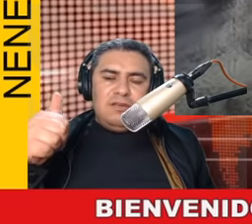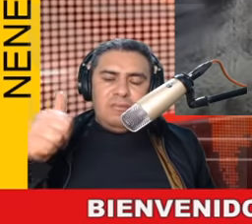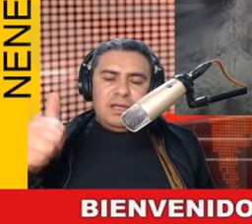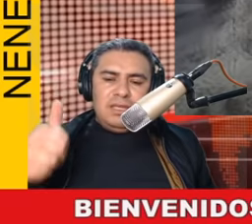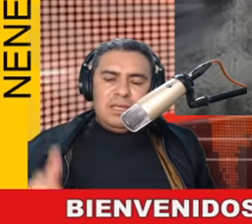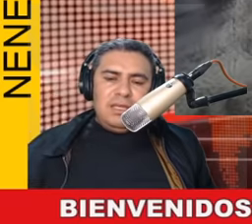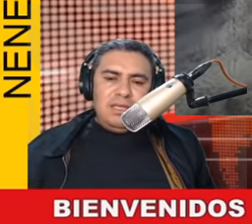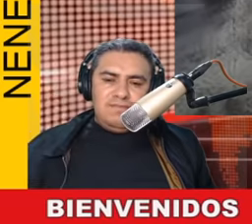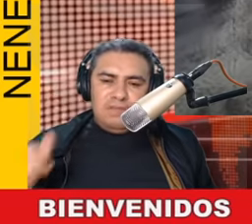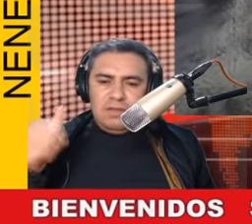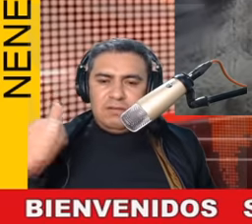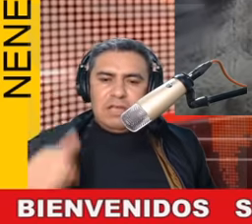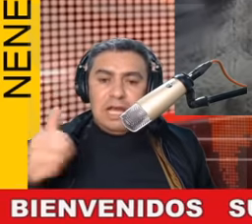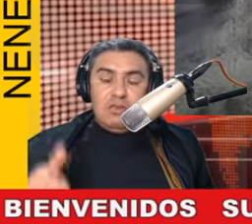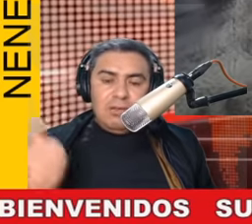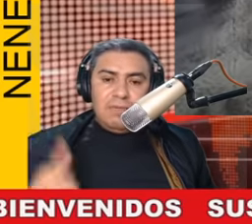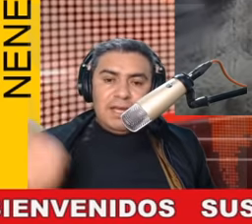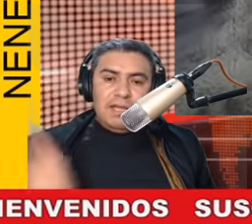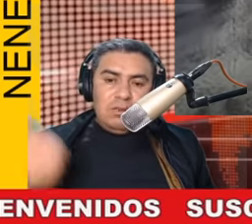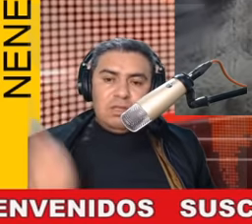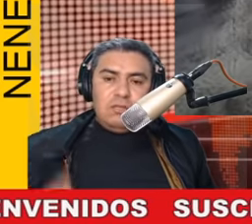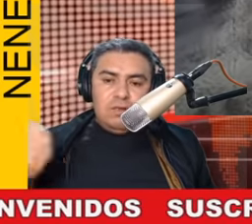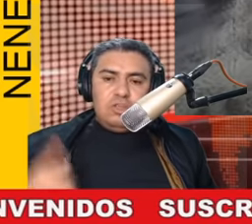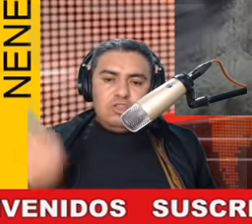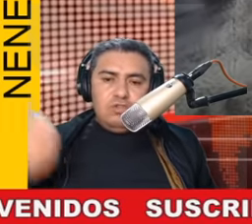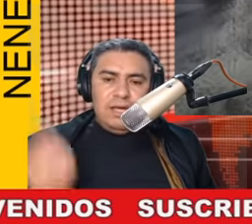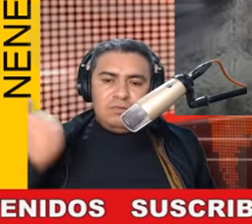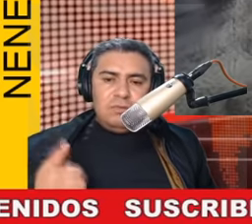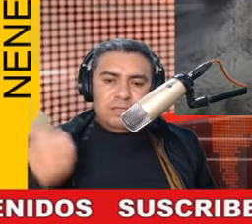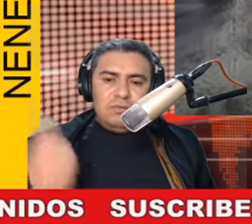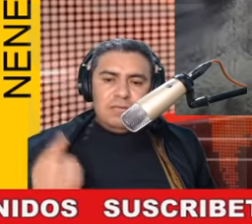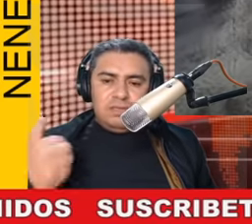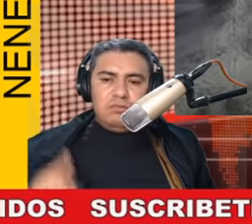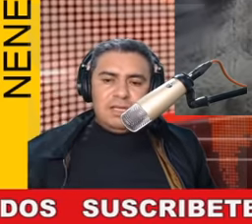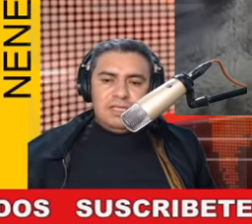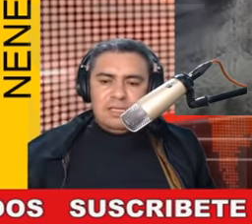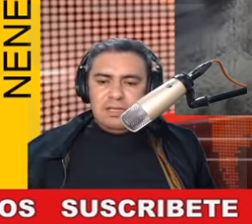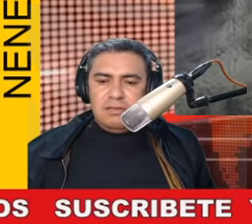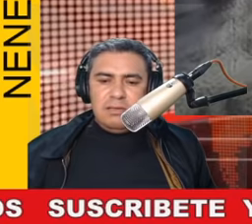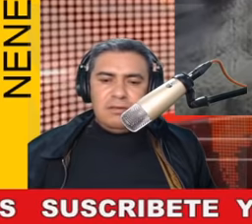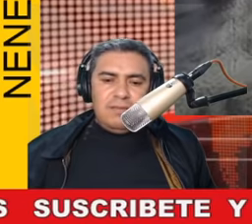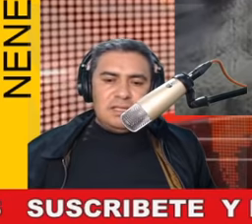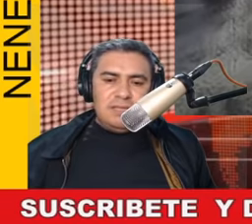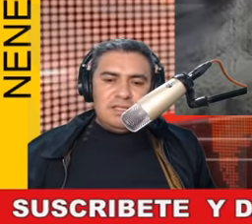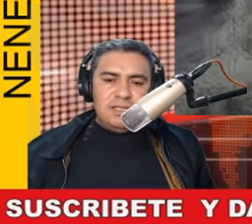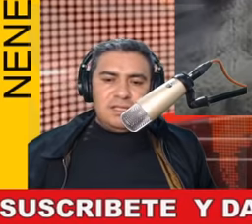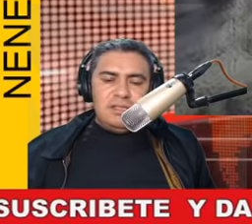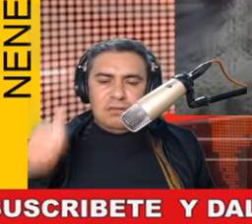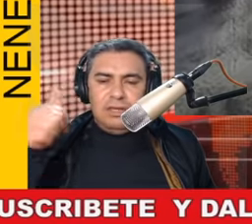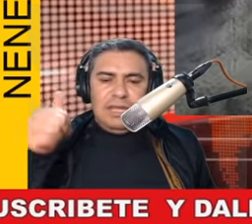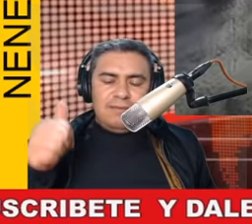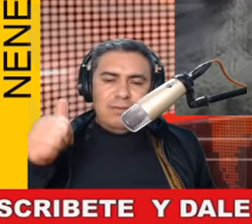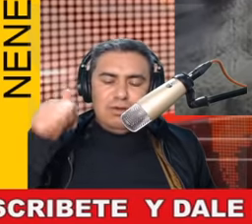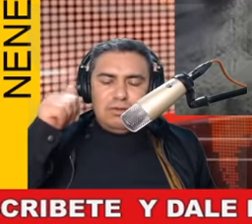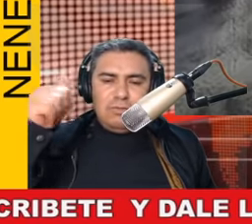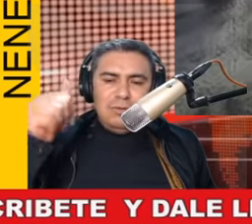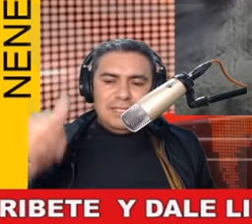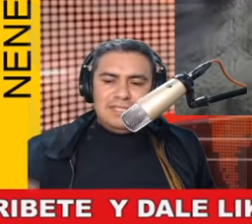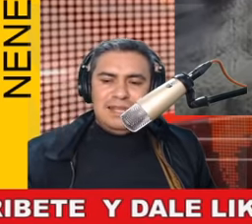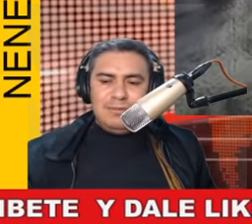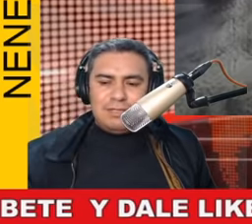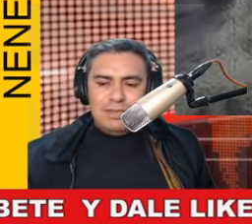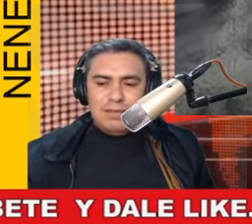la y comparte y recuerda ayúdame para que el algoritmo suba a su más suba suba este este vídeo a más vistas dándole like bueno